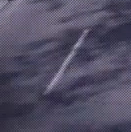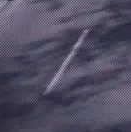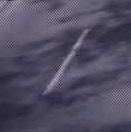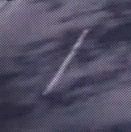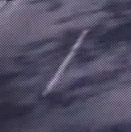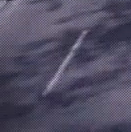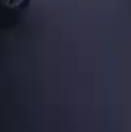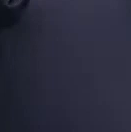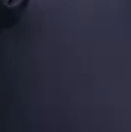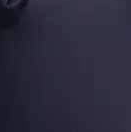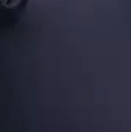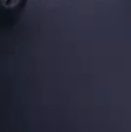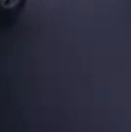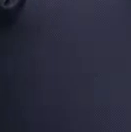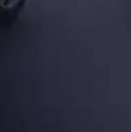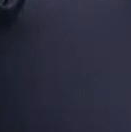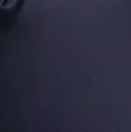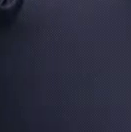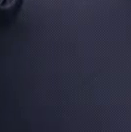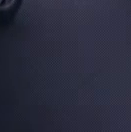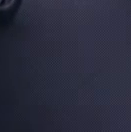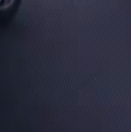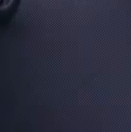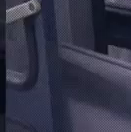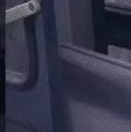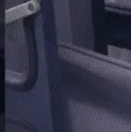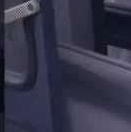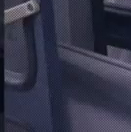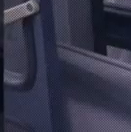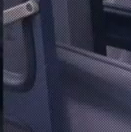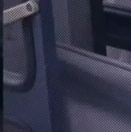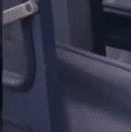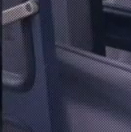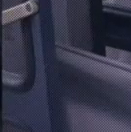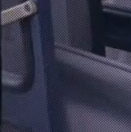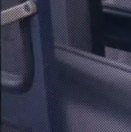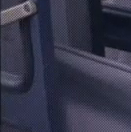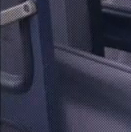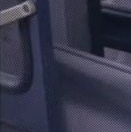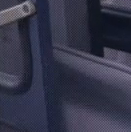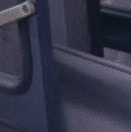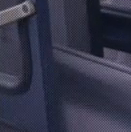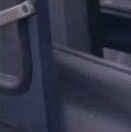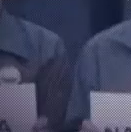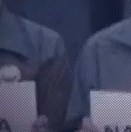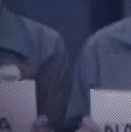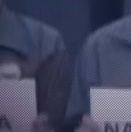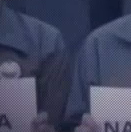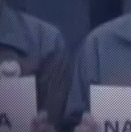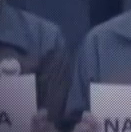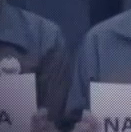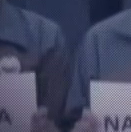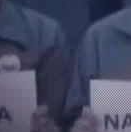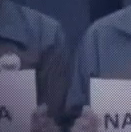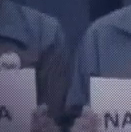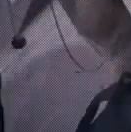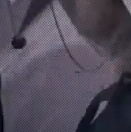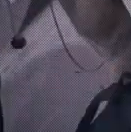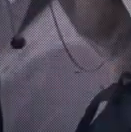su color. Cuidas pueblos y ciudades sin tener ningún